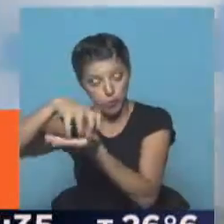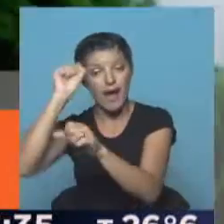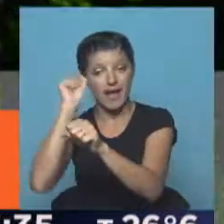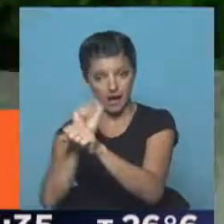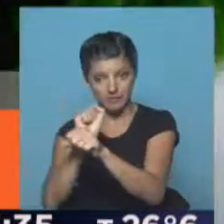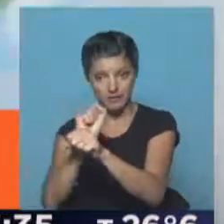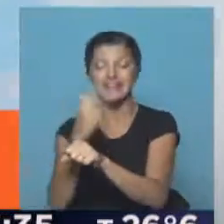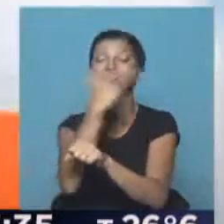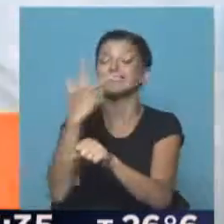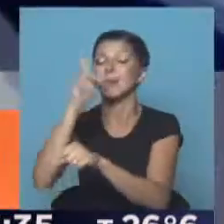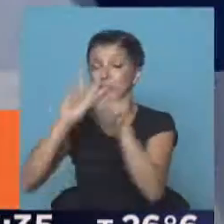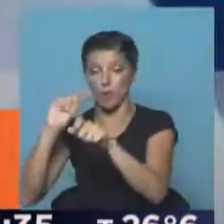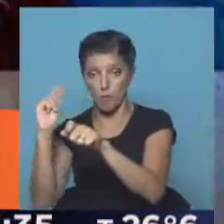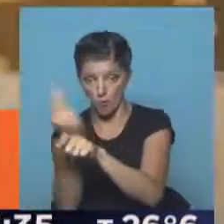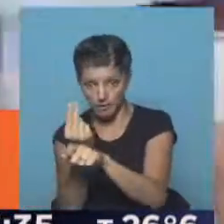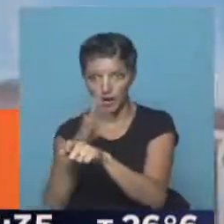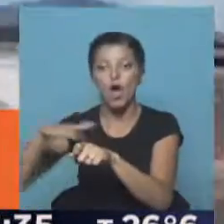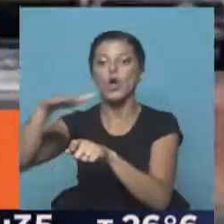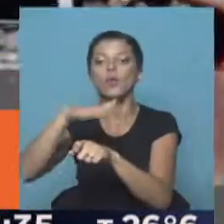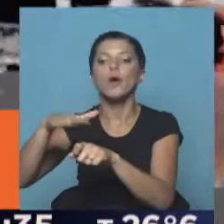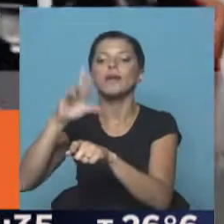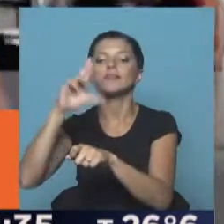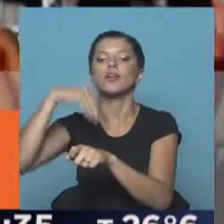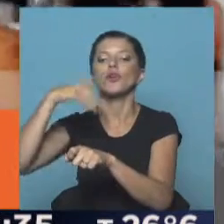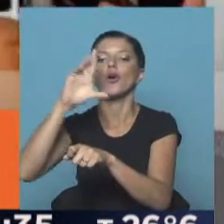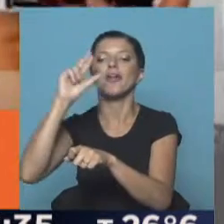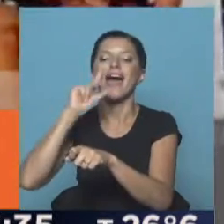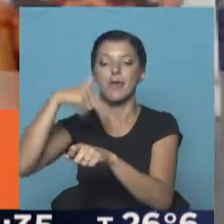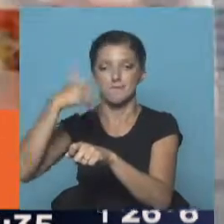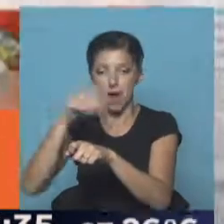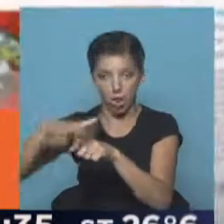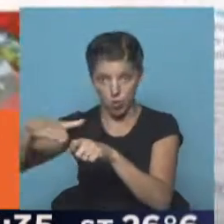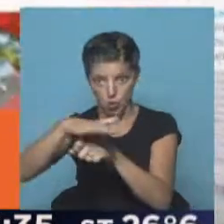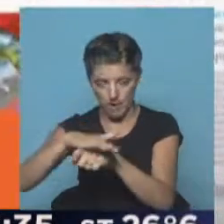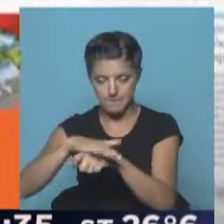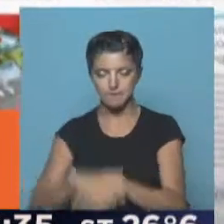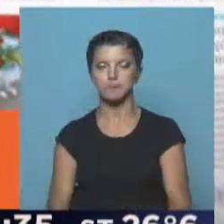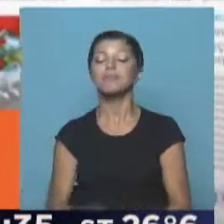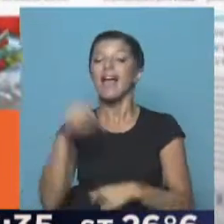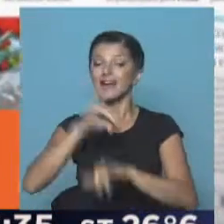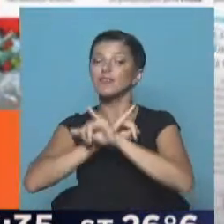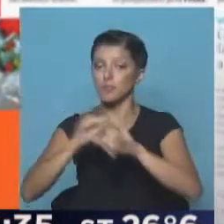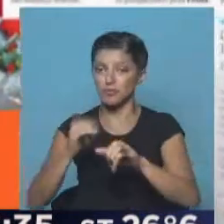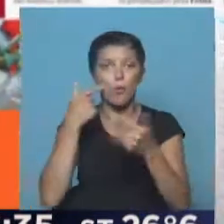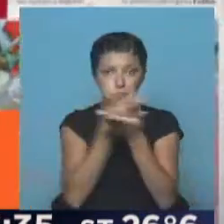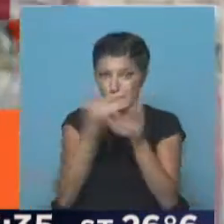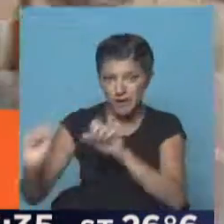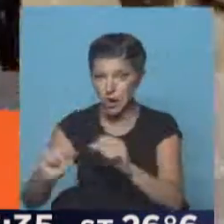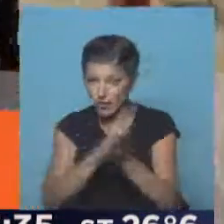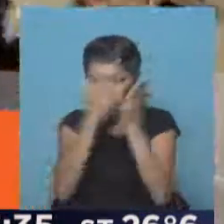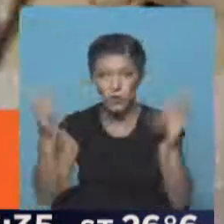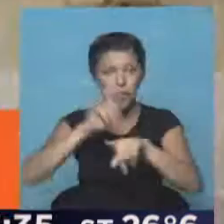costó 33 vidas en la cárcel agrícola de Montecristo, en Roraima. La noticia seguía en primera plana cuando otra